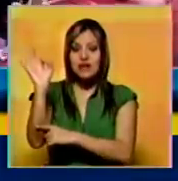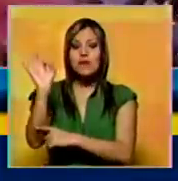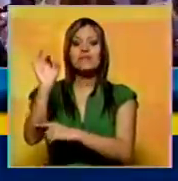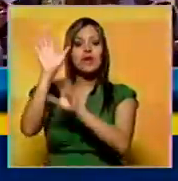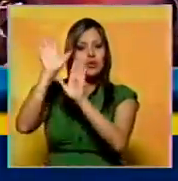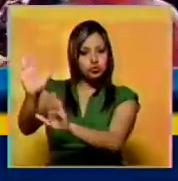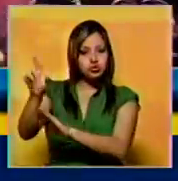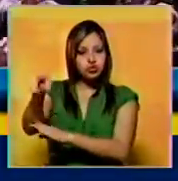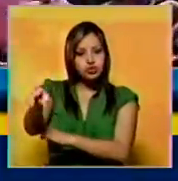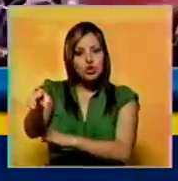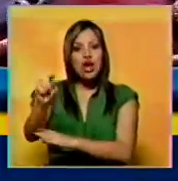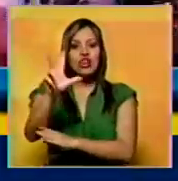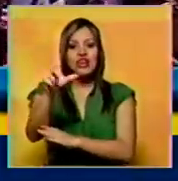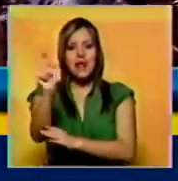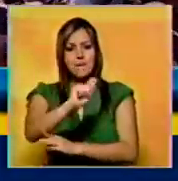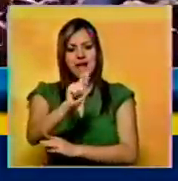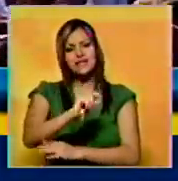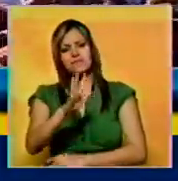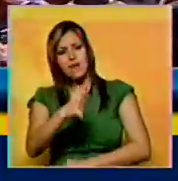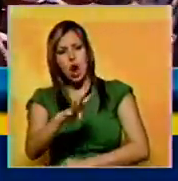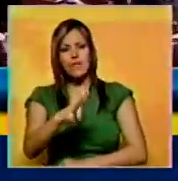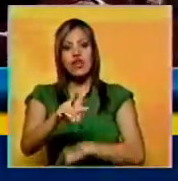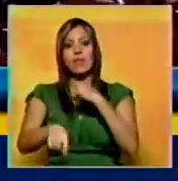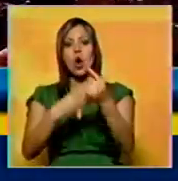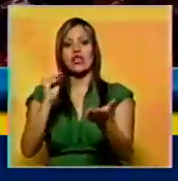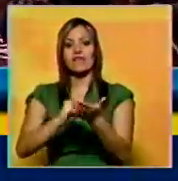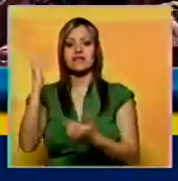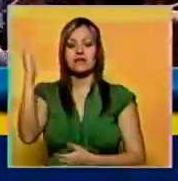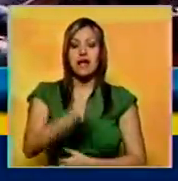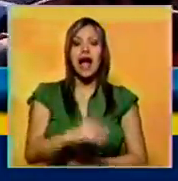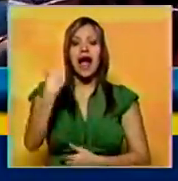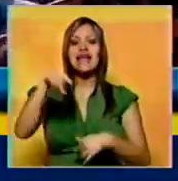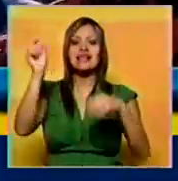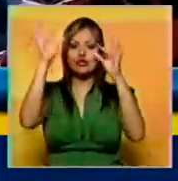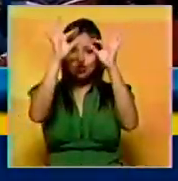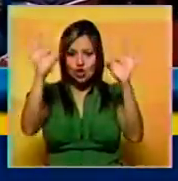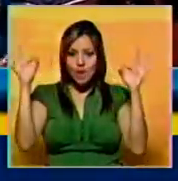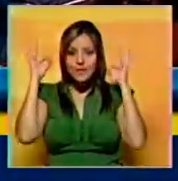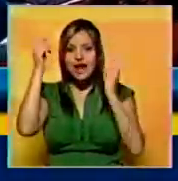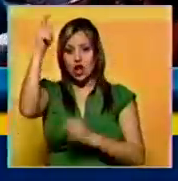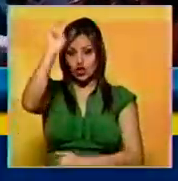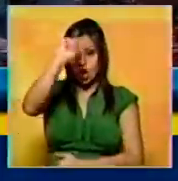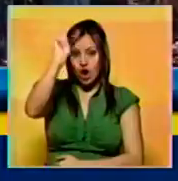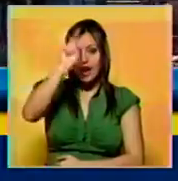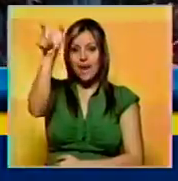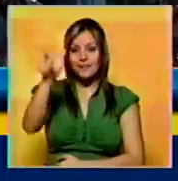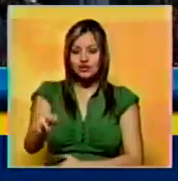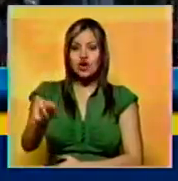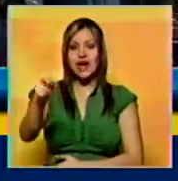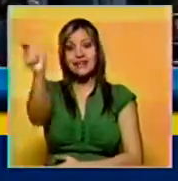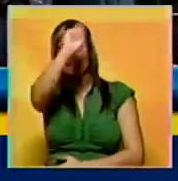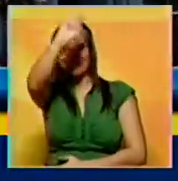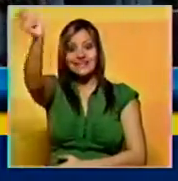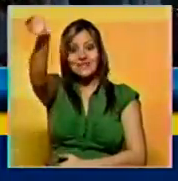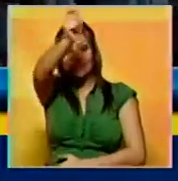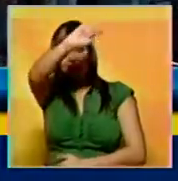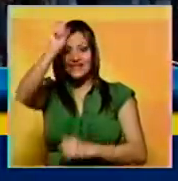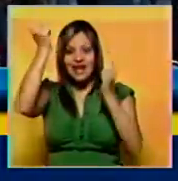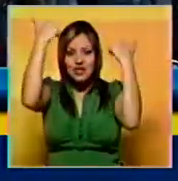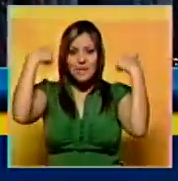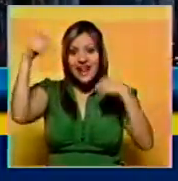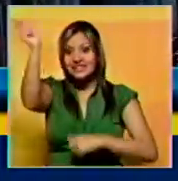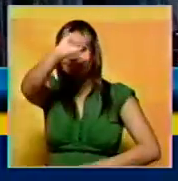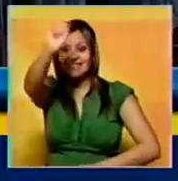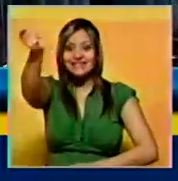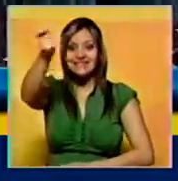quedará unos 3 meses aproximadamente con sombreros y gorras en las manos los feligreses saludaron a la divina Pastora